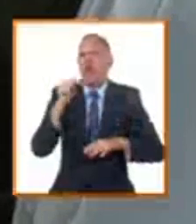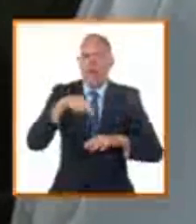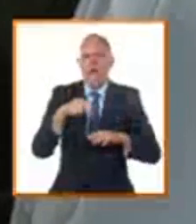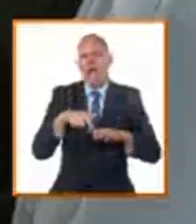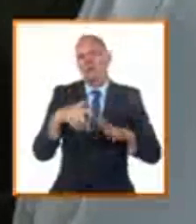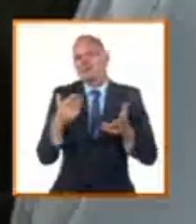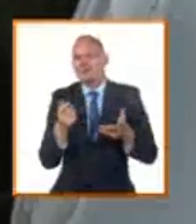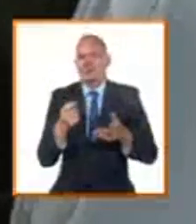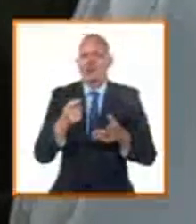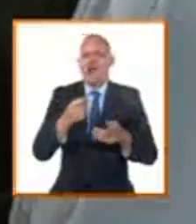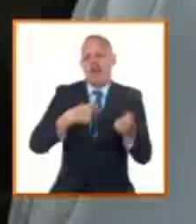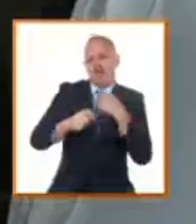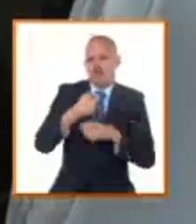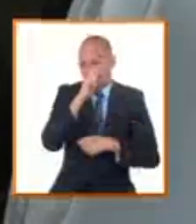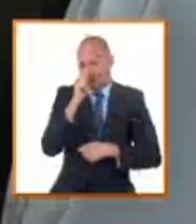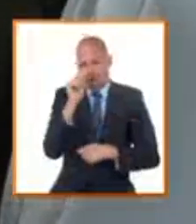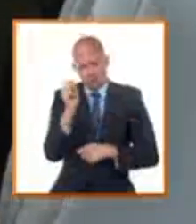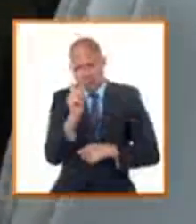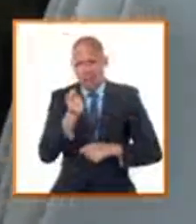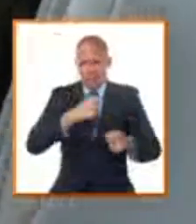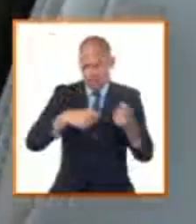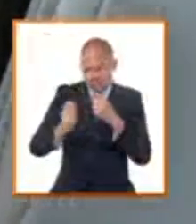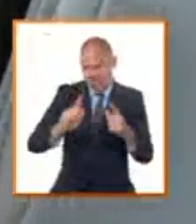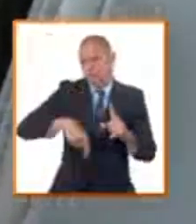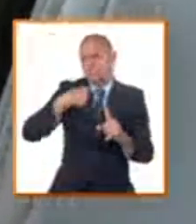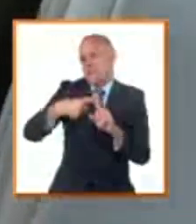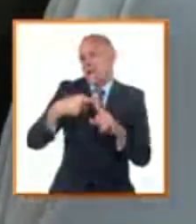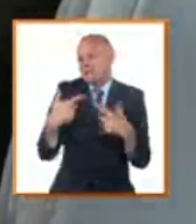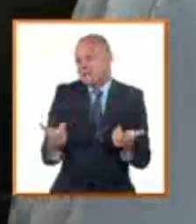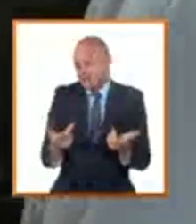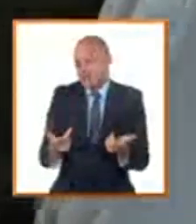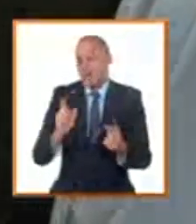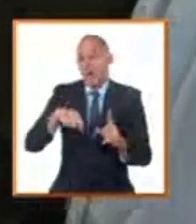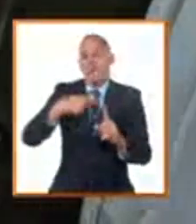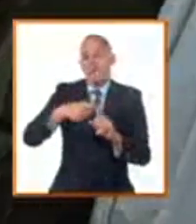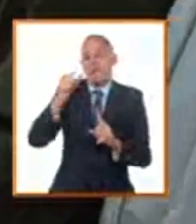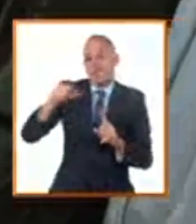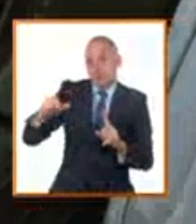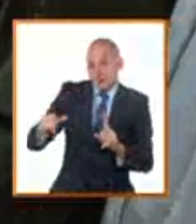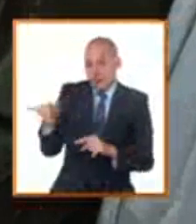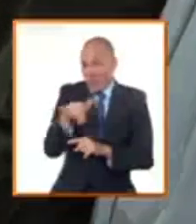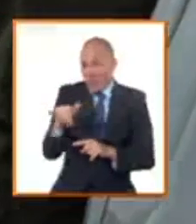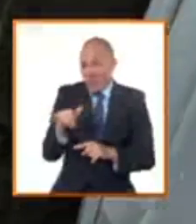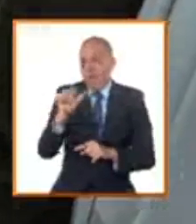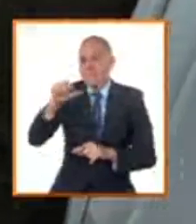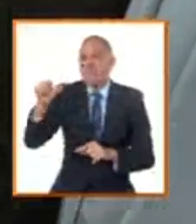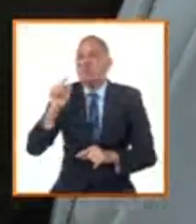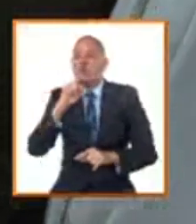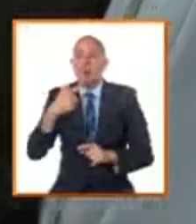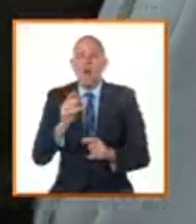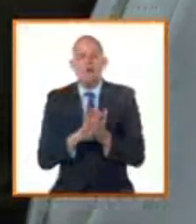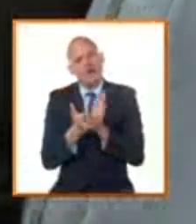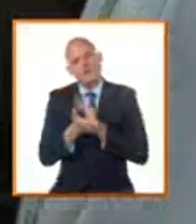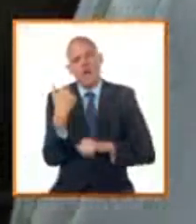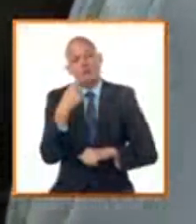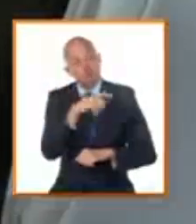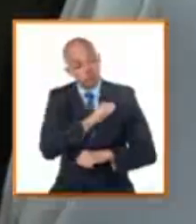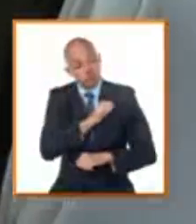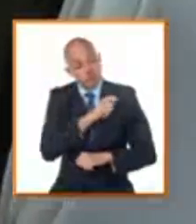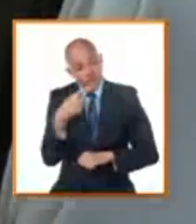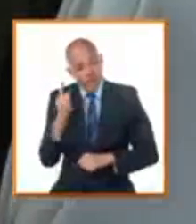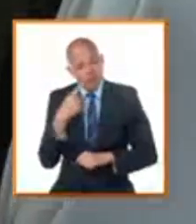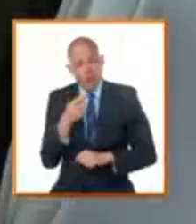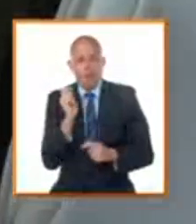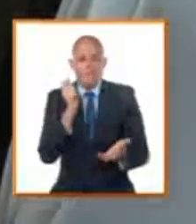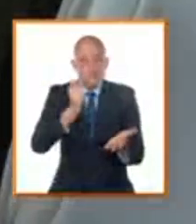drogas, todo eso. Correcto. Al final se convierte en una sola operación muchas veces. Es así. Persiste la intencionalidad